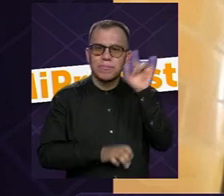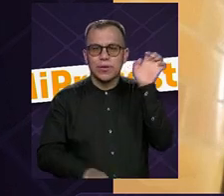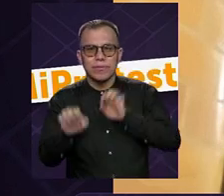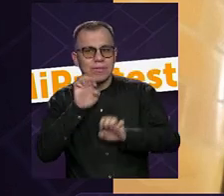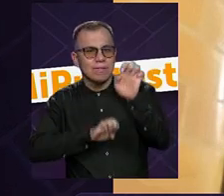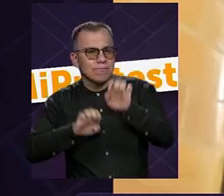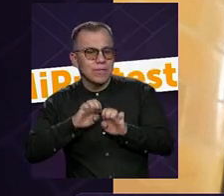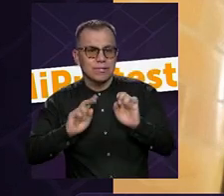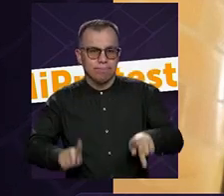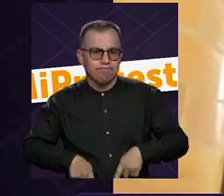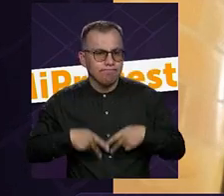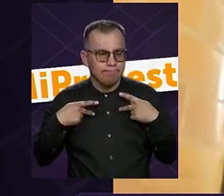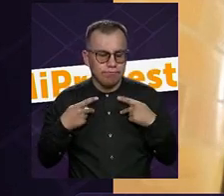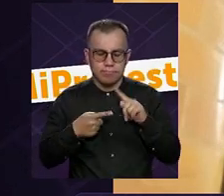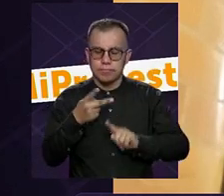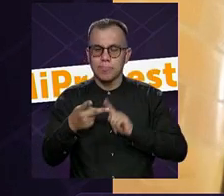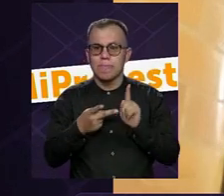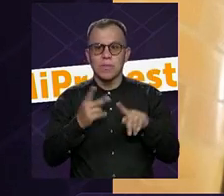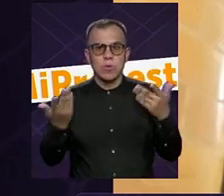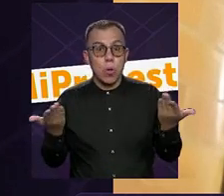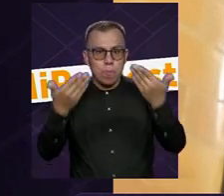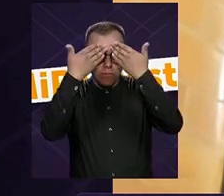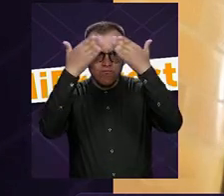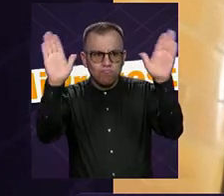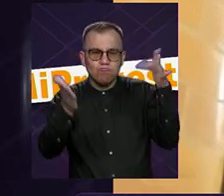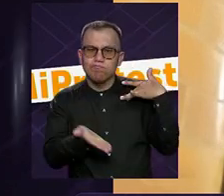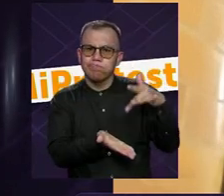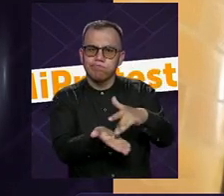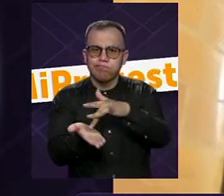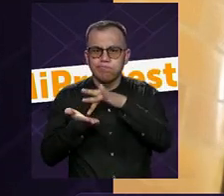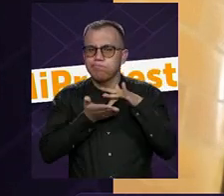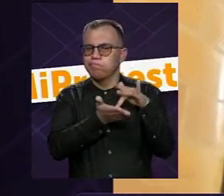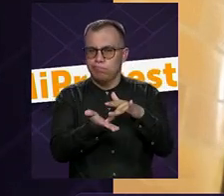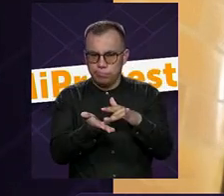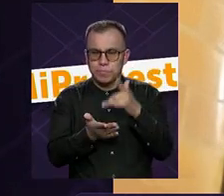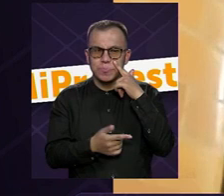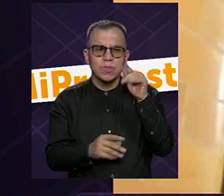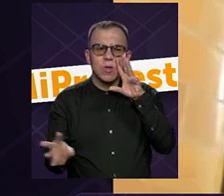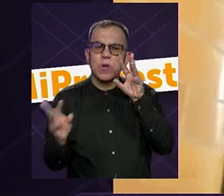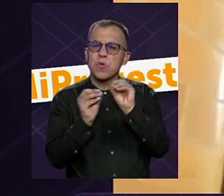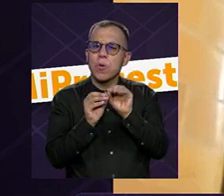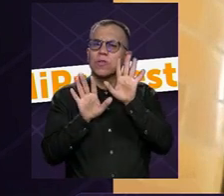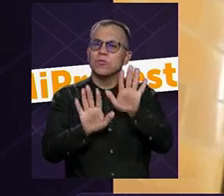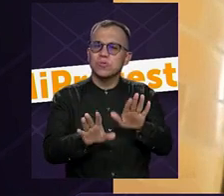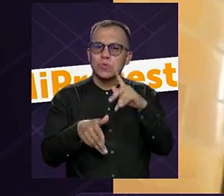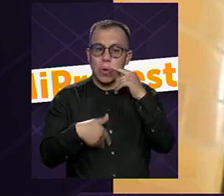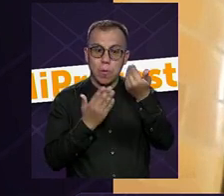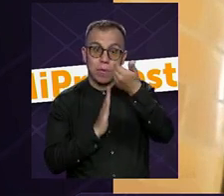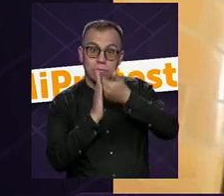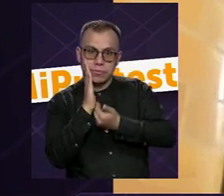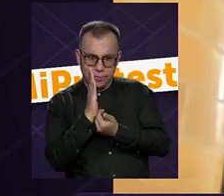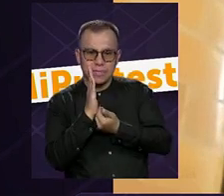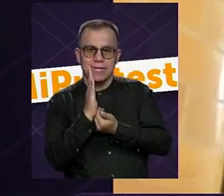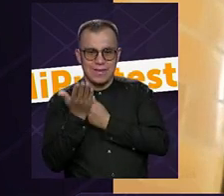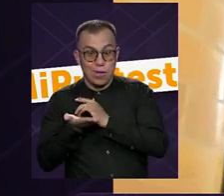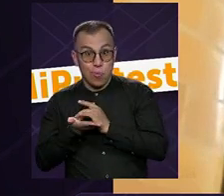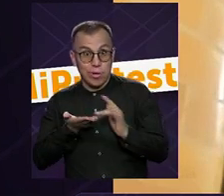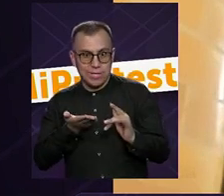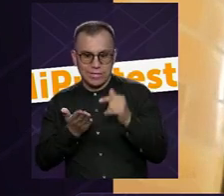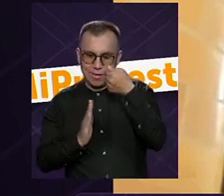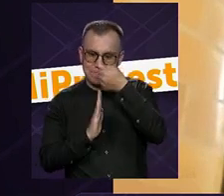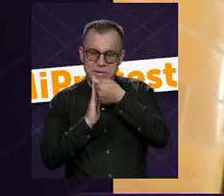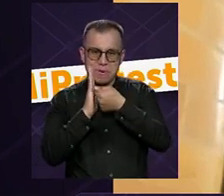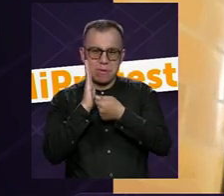la vida, la democracia, la negociación del pliego de emergencia